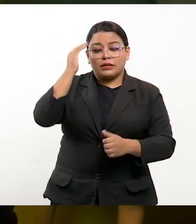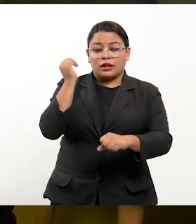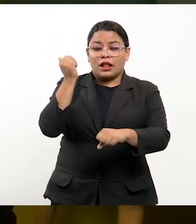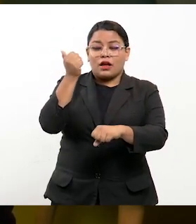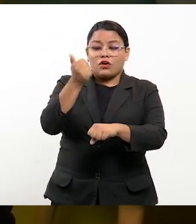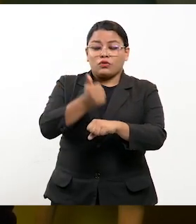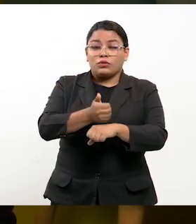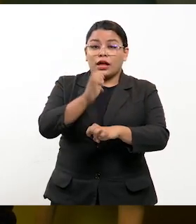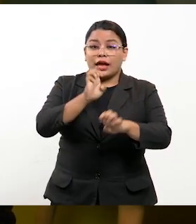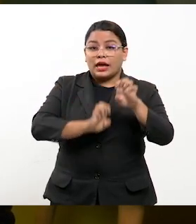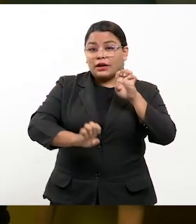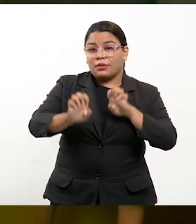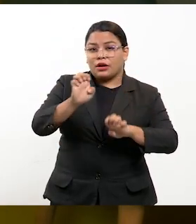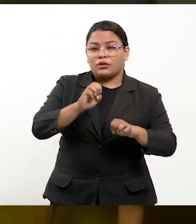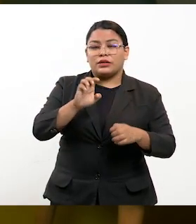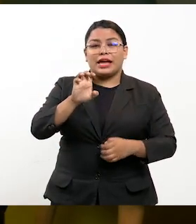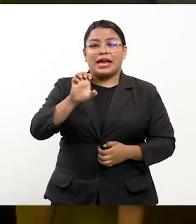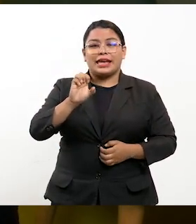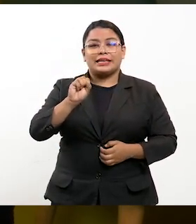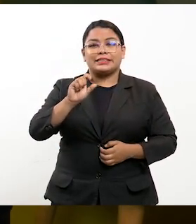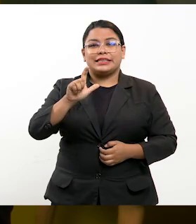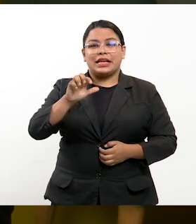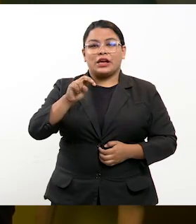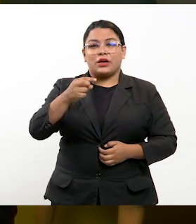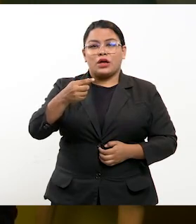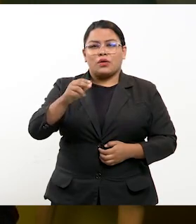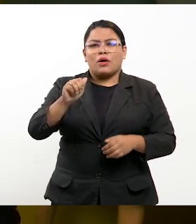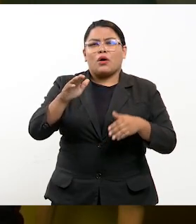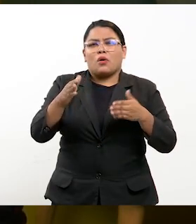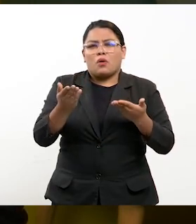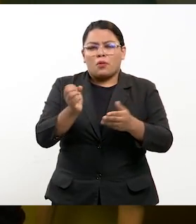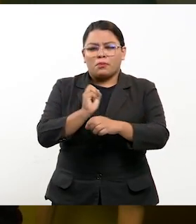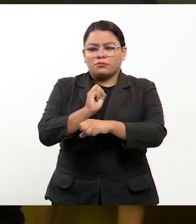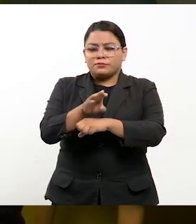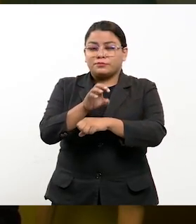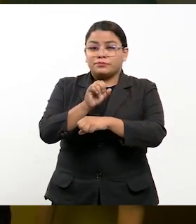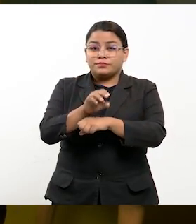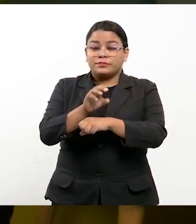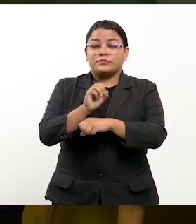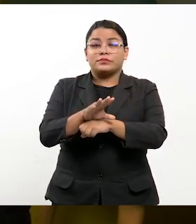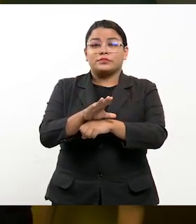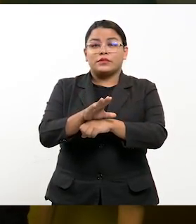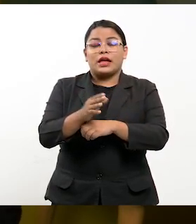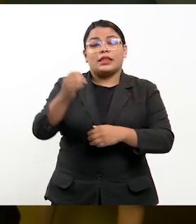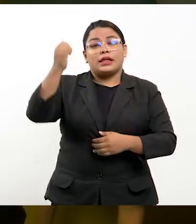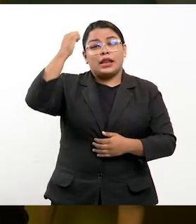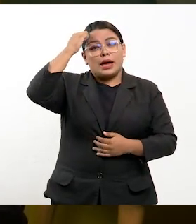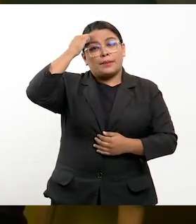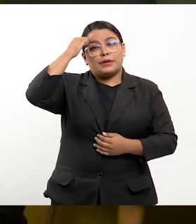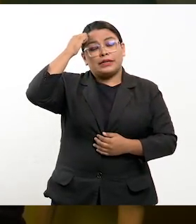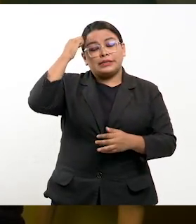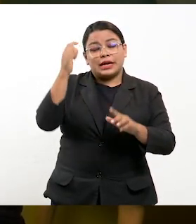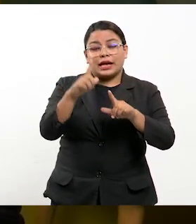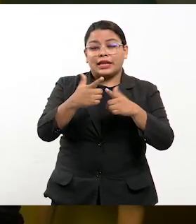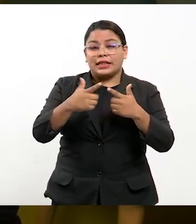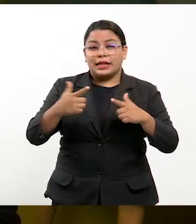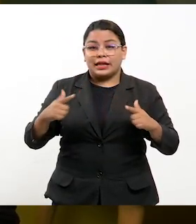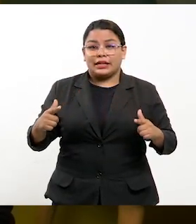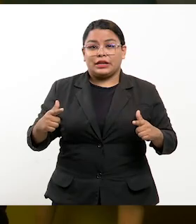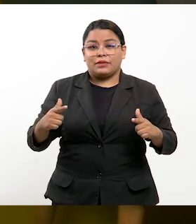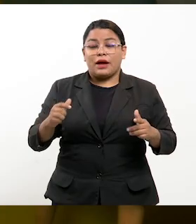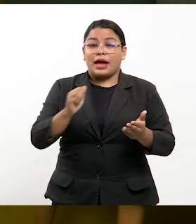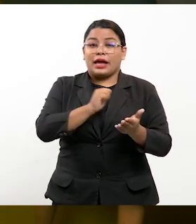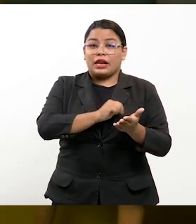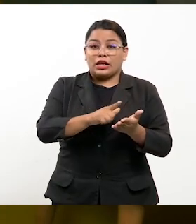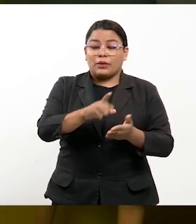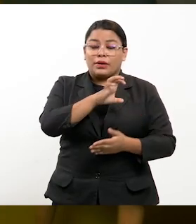de la evaluación de ESLengua y cómo esta influye en el aprendizaje del lenguaje y la literatura en la